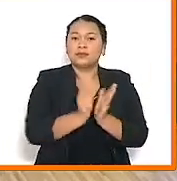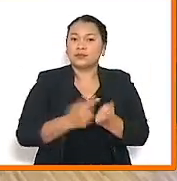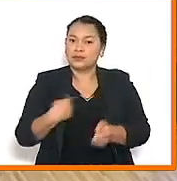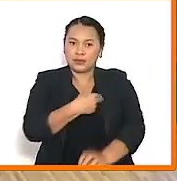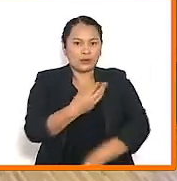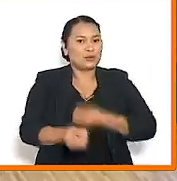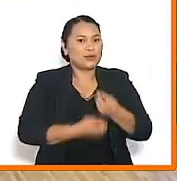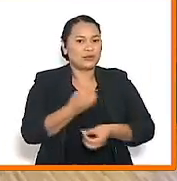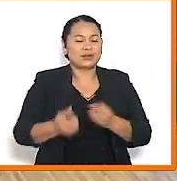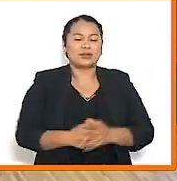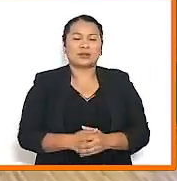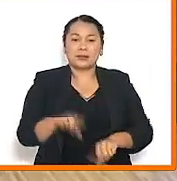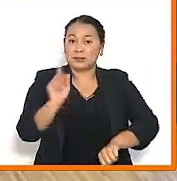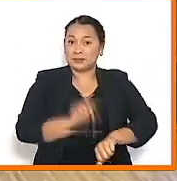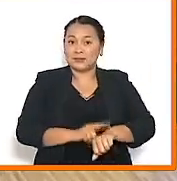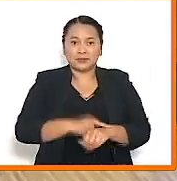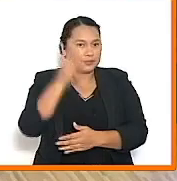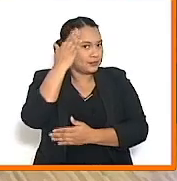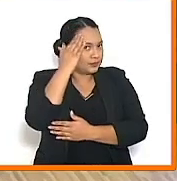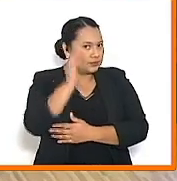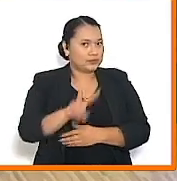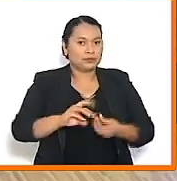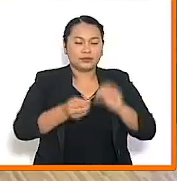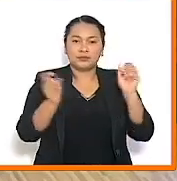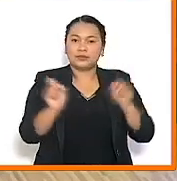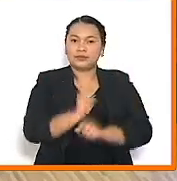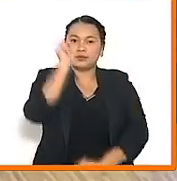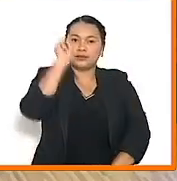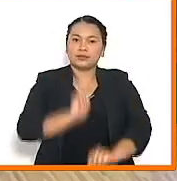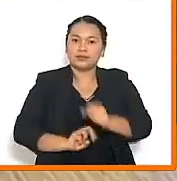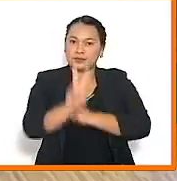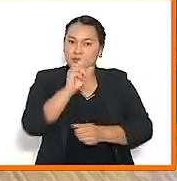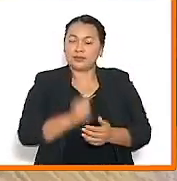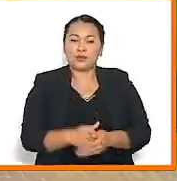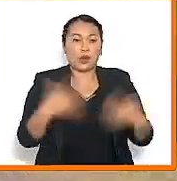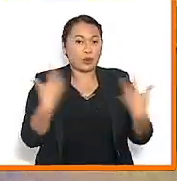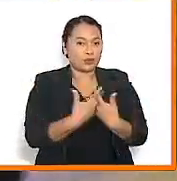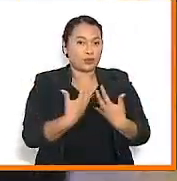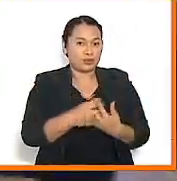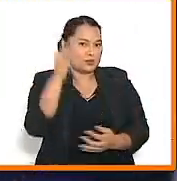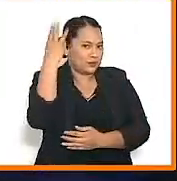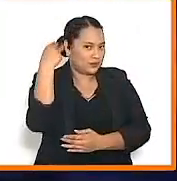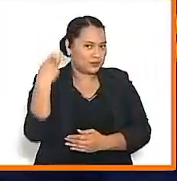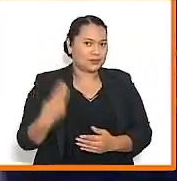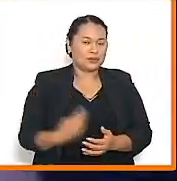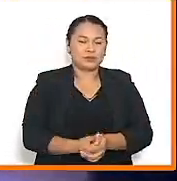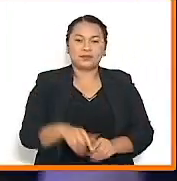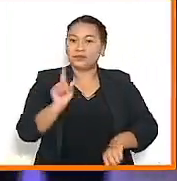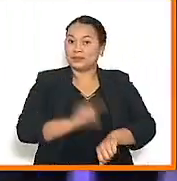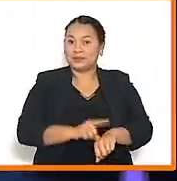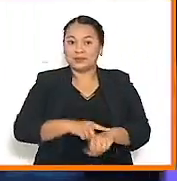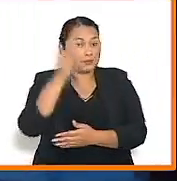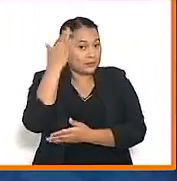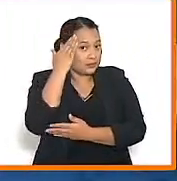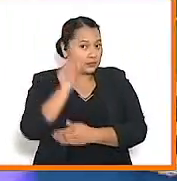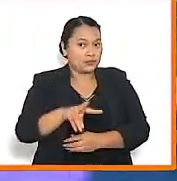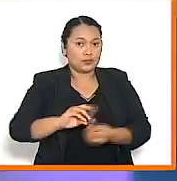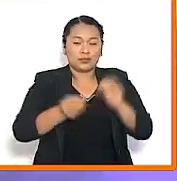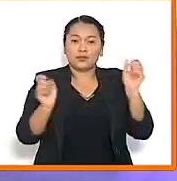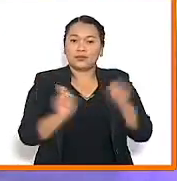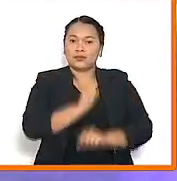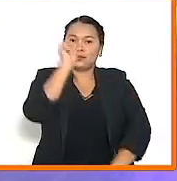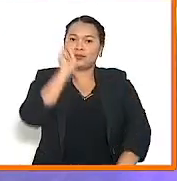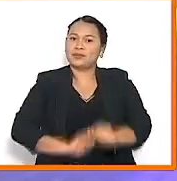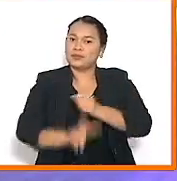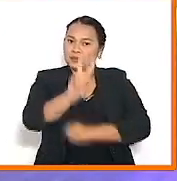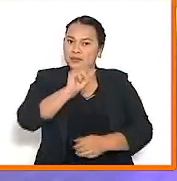sorteos. Es momento de conocer los dos números ganadores para premiados junto a Madeline. Así es, Francini. Llega un momento de conocer tus dos favorecidos números en